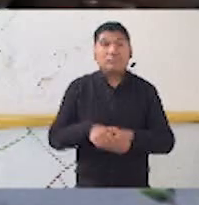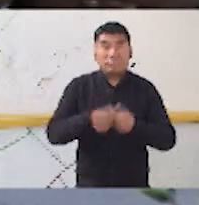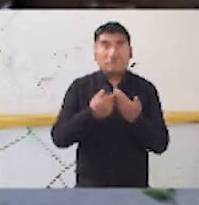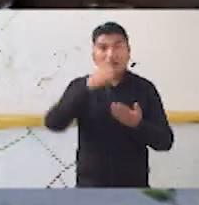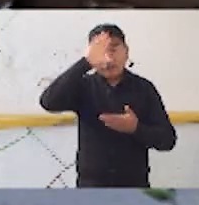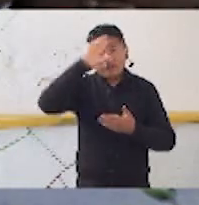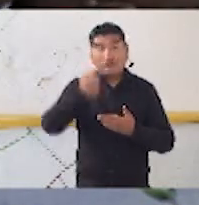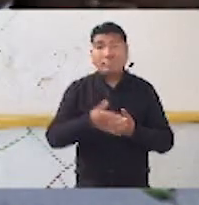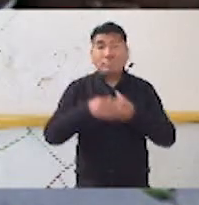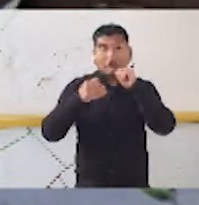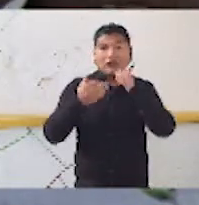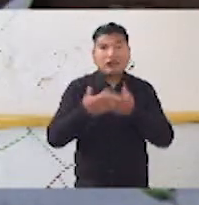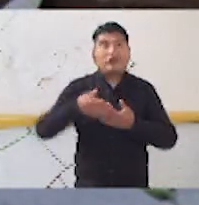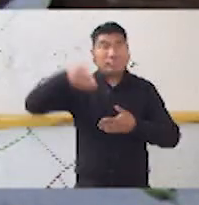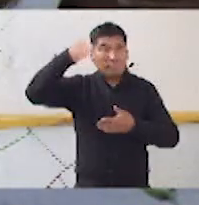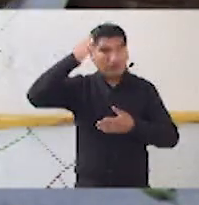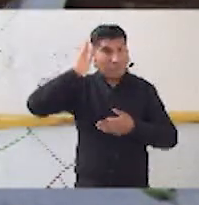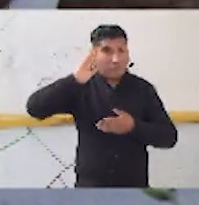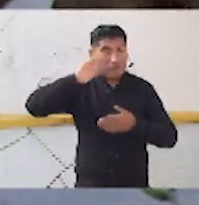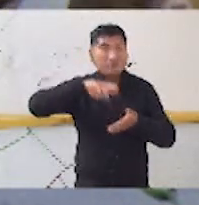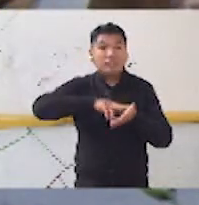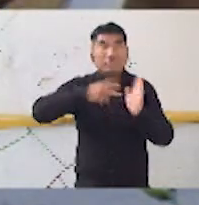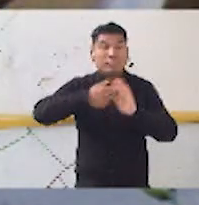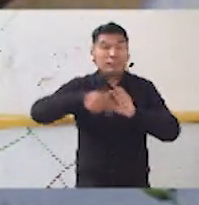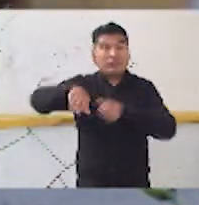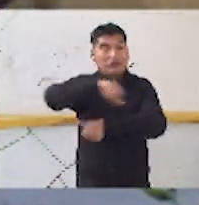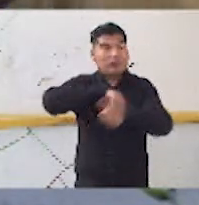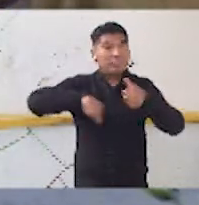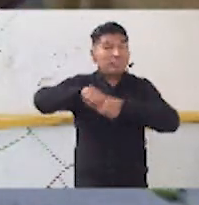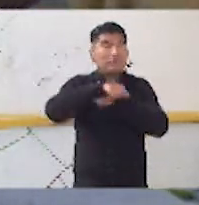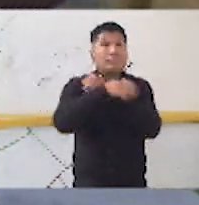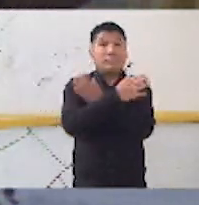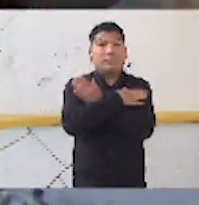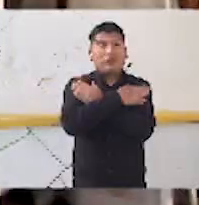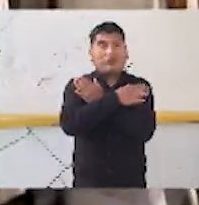de Dios, compartan un signo de comunión fraterna.